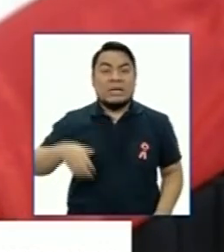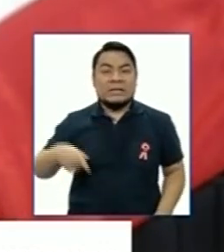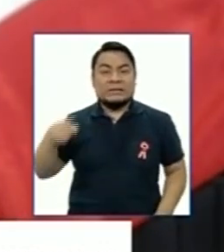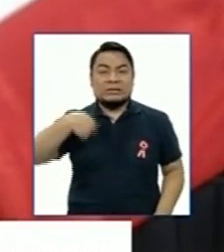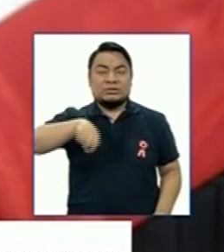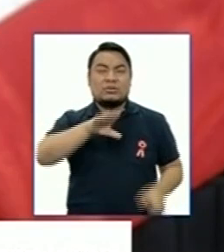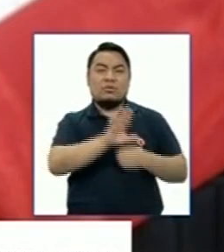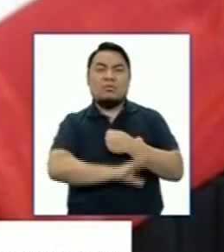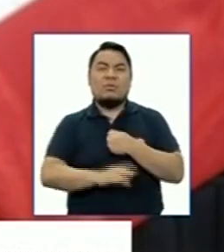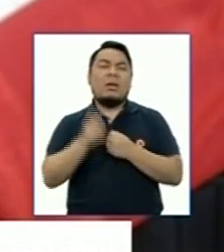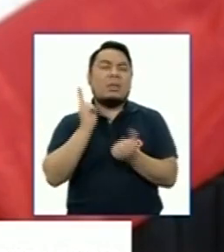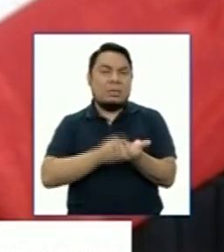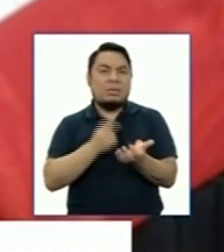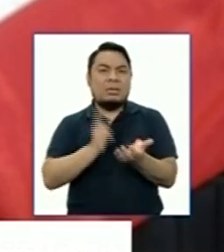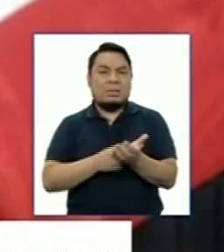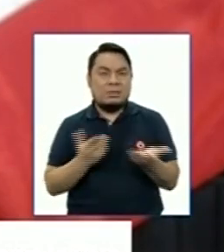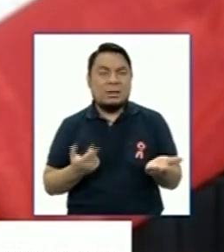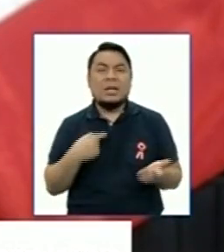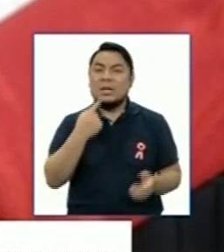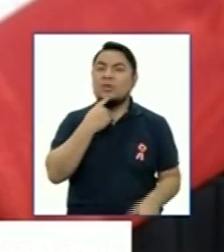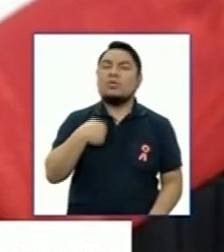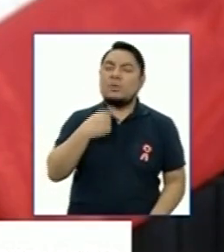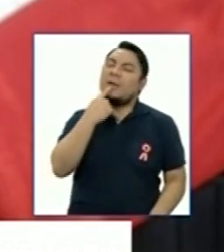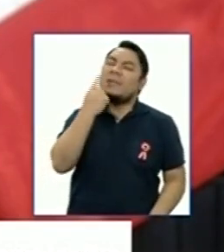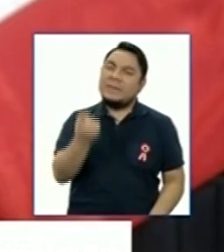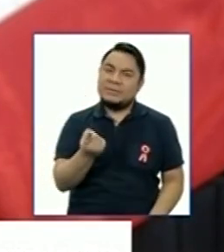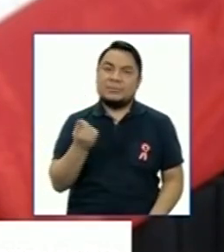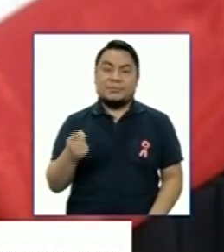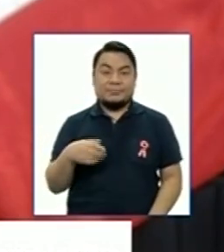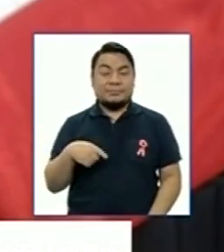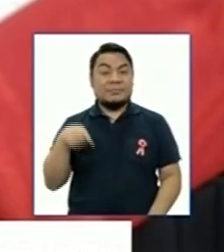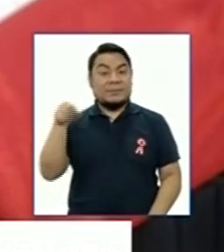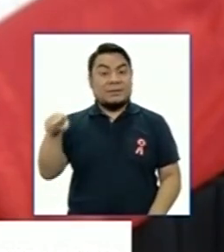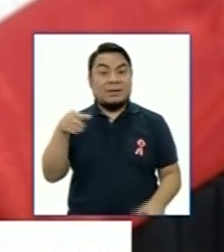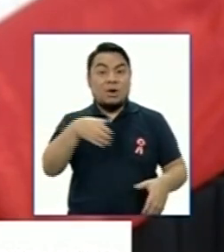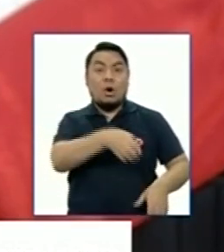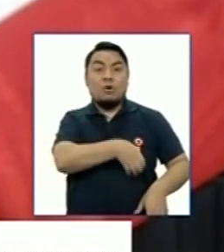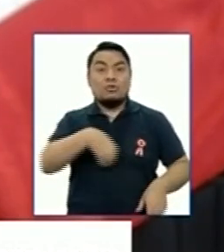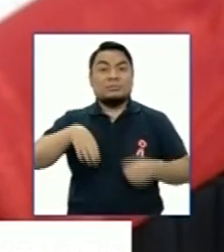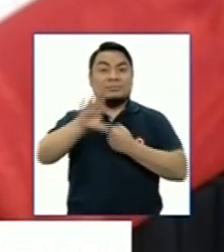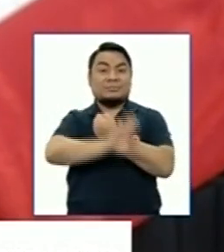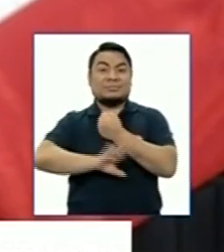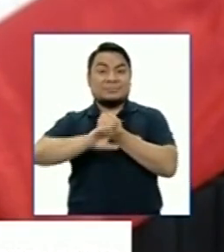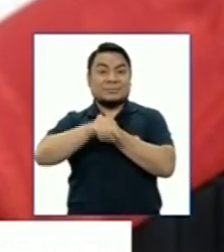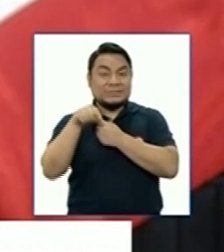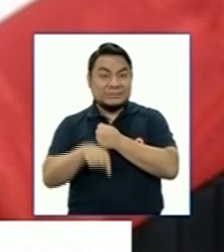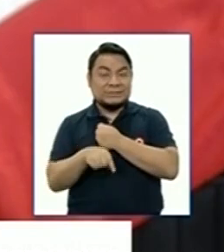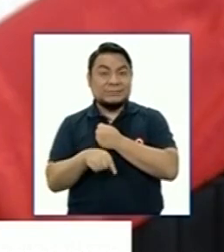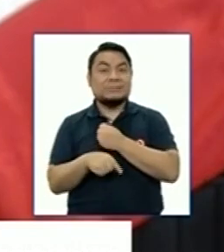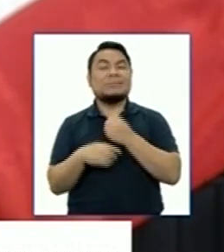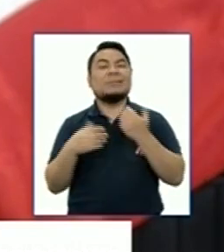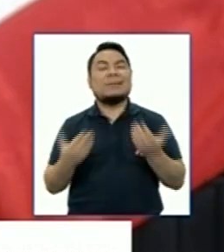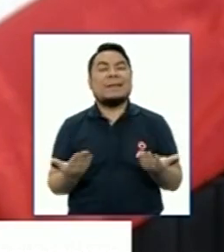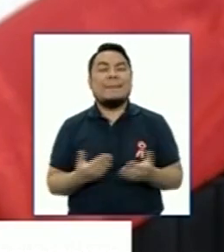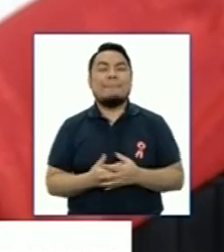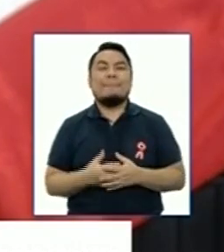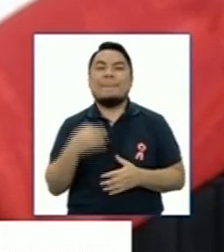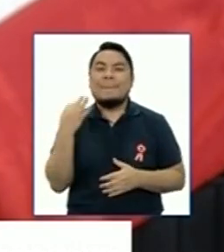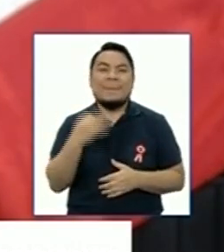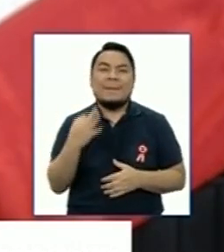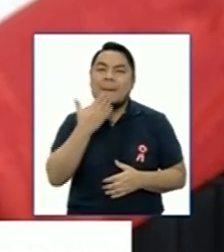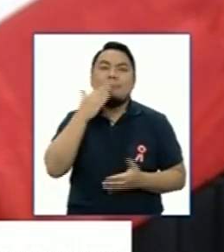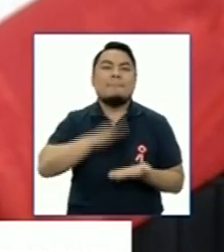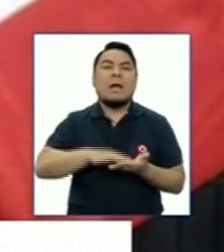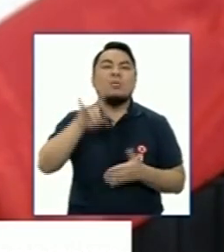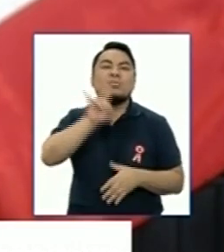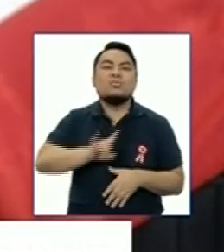otras en donde si salieron un poco de improvisto y que afectan mucho el equilibrio de poderes como afectar la autonomía